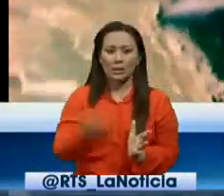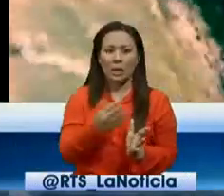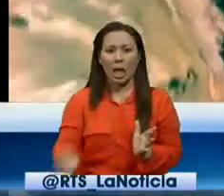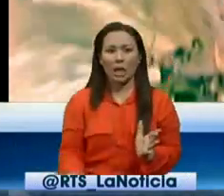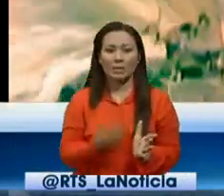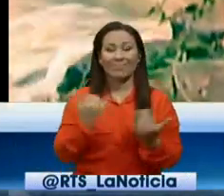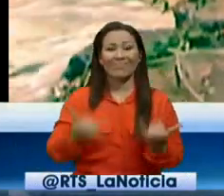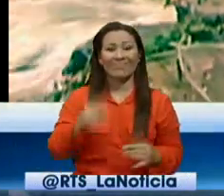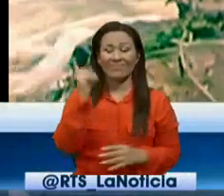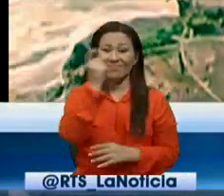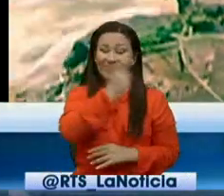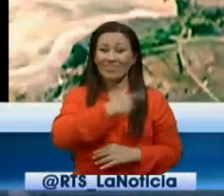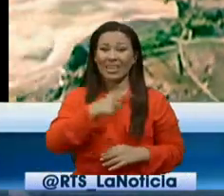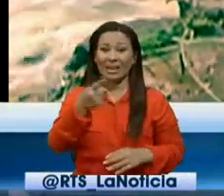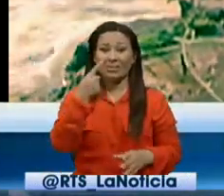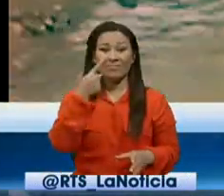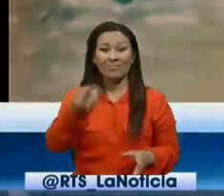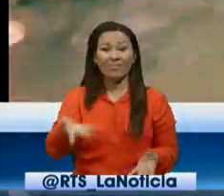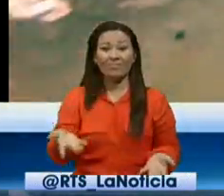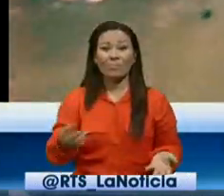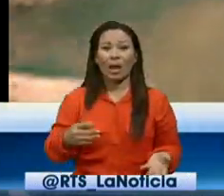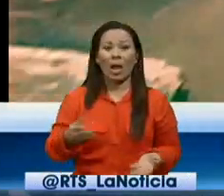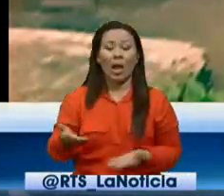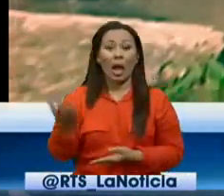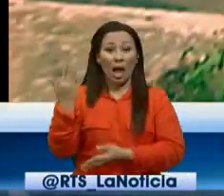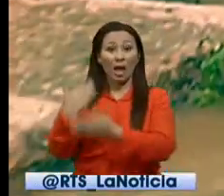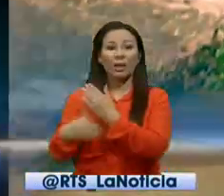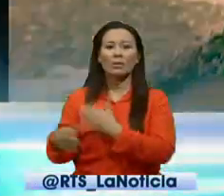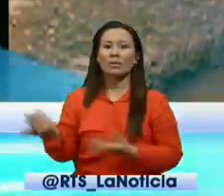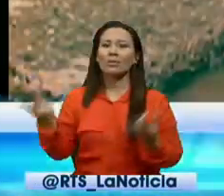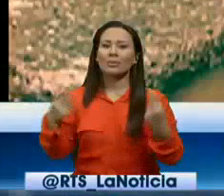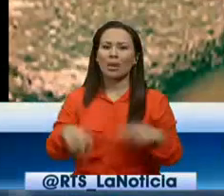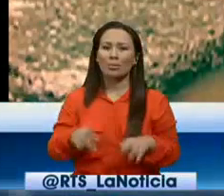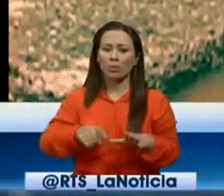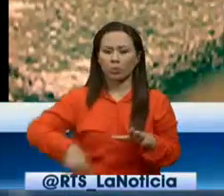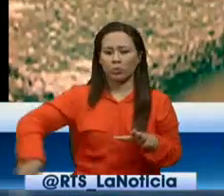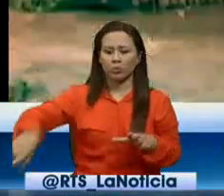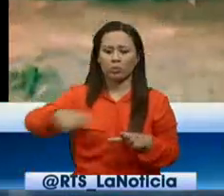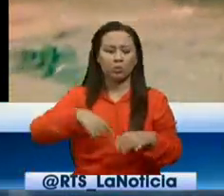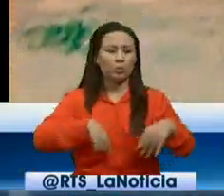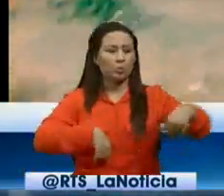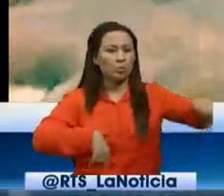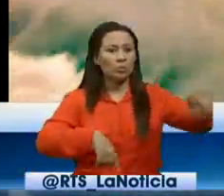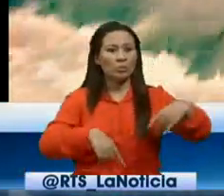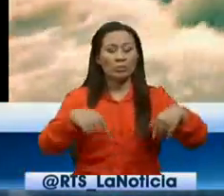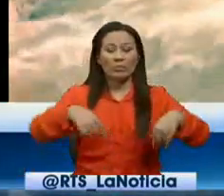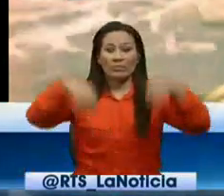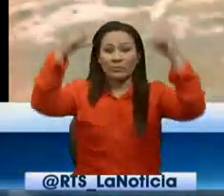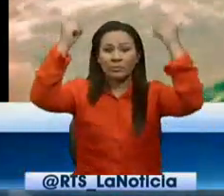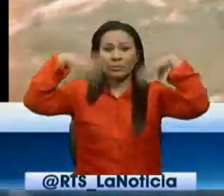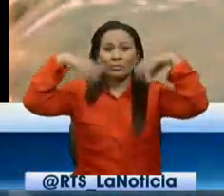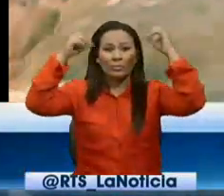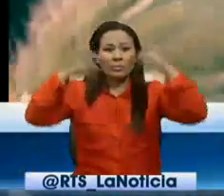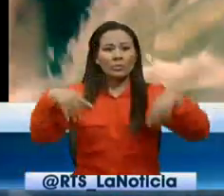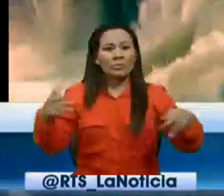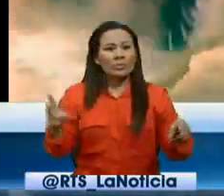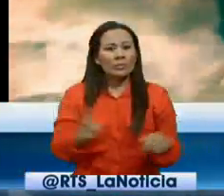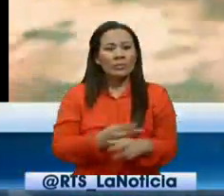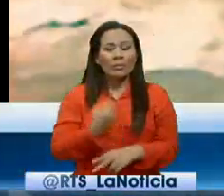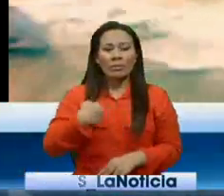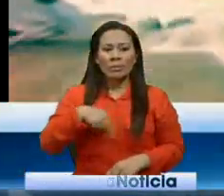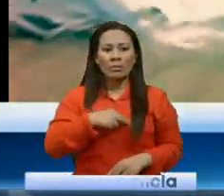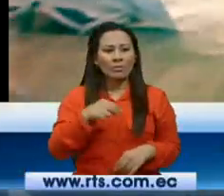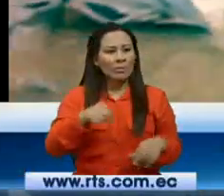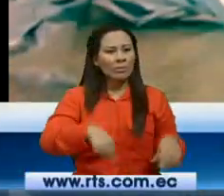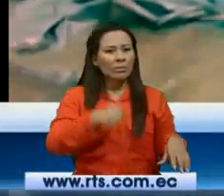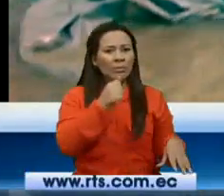Ahorita motivo, este año nomás sí, así, pues ya los otros años están hechos huecos, pero por otro lado. Todo invierno es así, está peor porque nos inundamos,